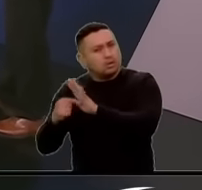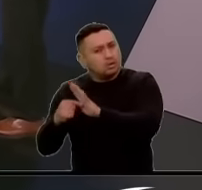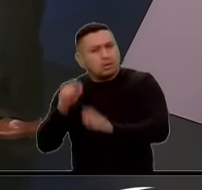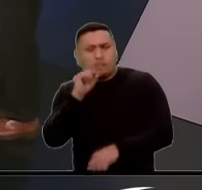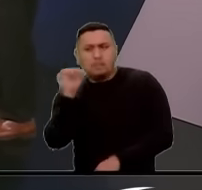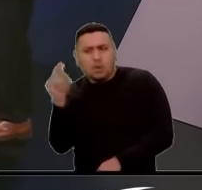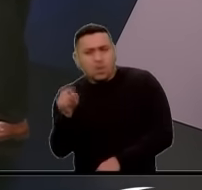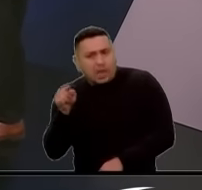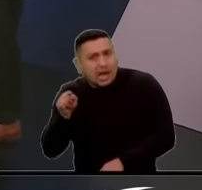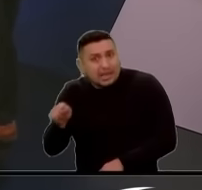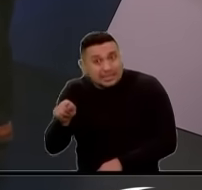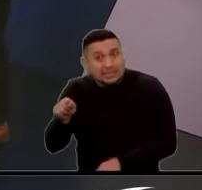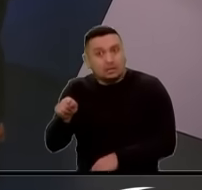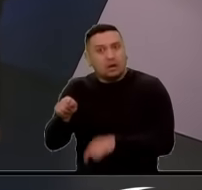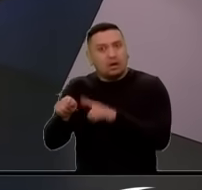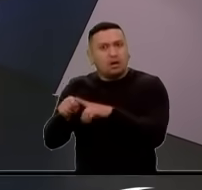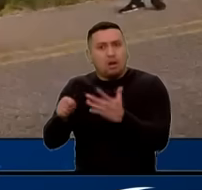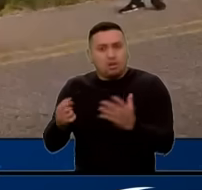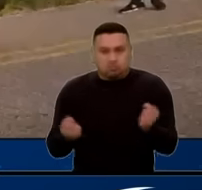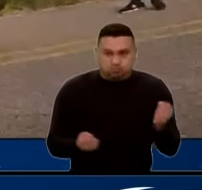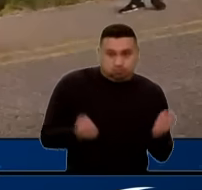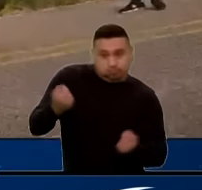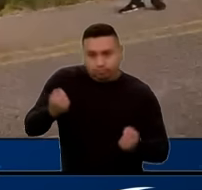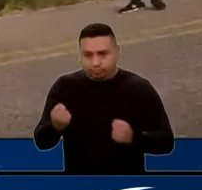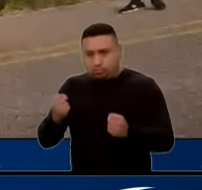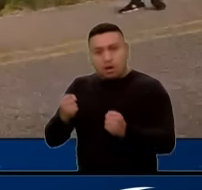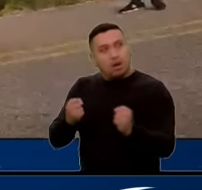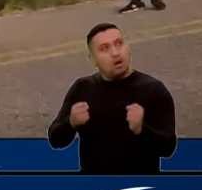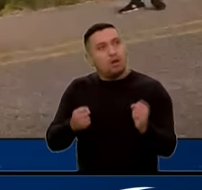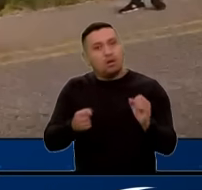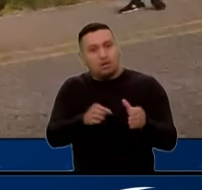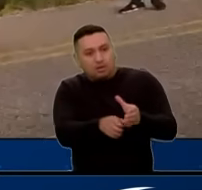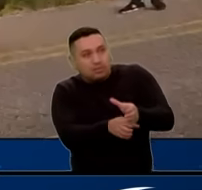contra un poste, los bajan del carro, y ahí, ¿qué es lo que sucede?